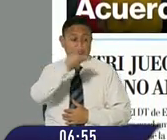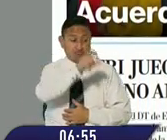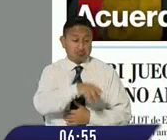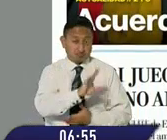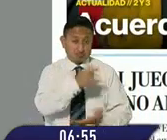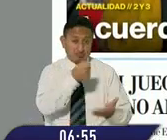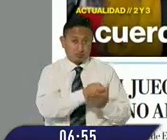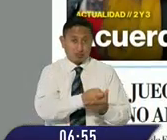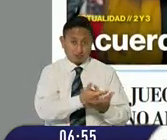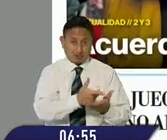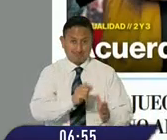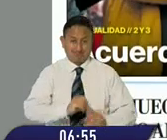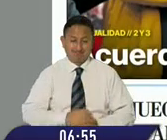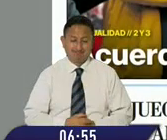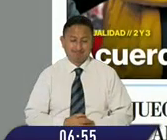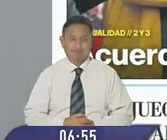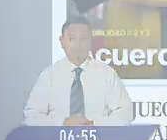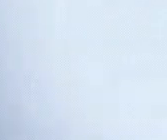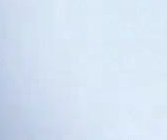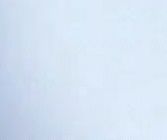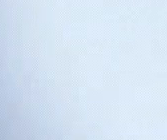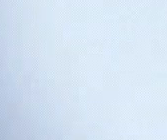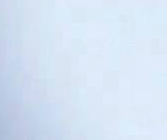voceador de confianza.